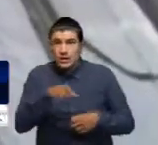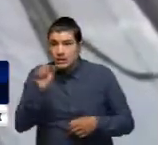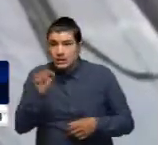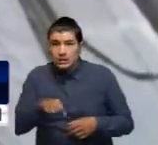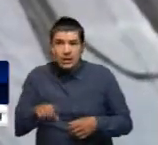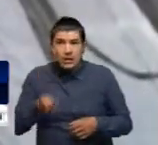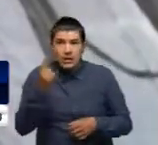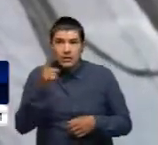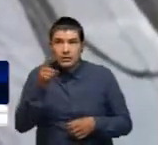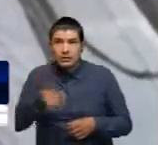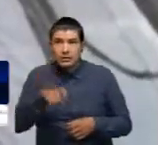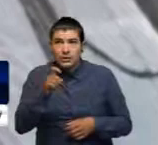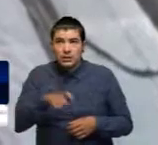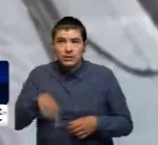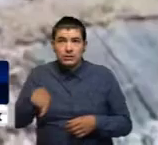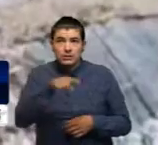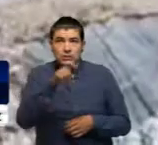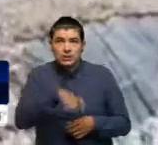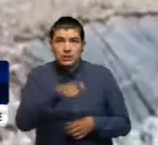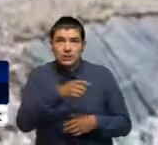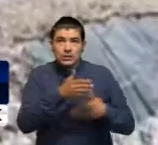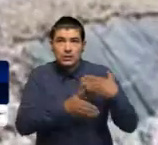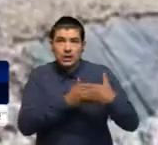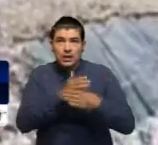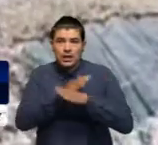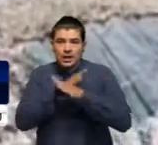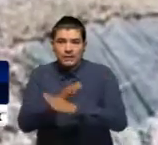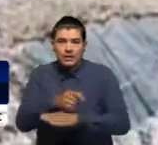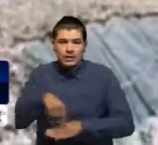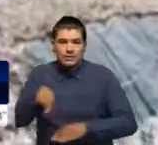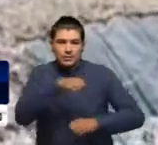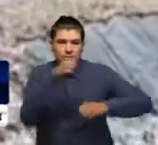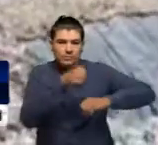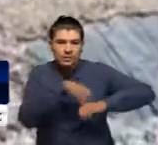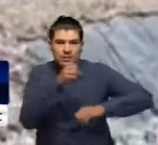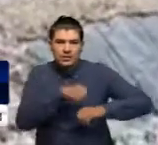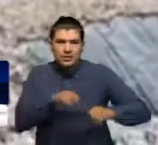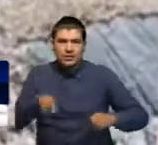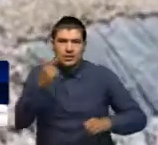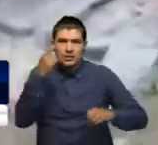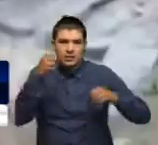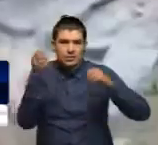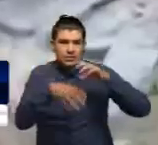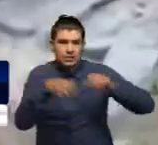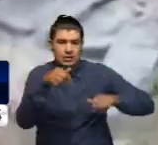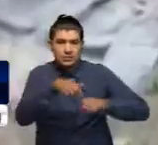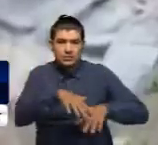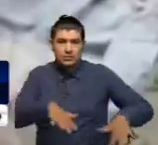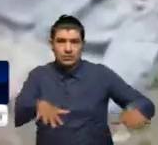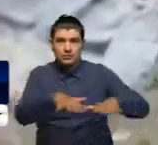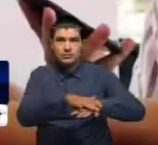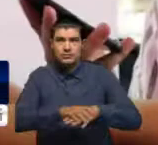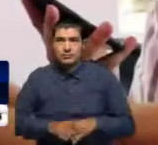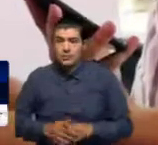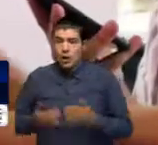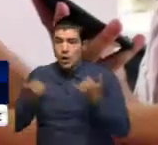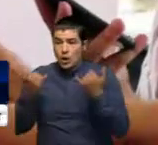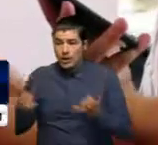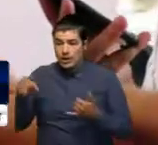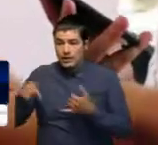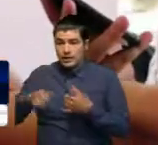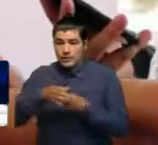necesario se dispondrá de medidas para evitar que las basuras lleguen de forma clandestina a este municipio hoy sangil